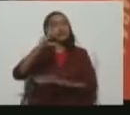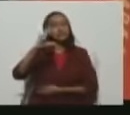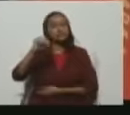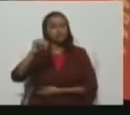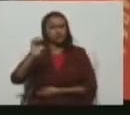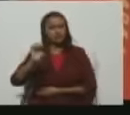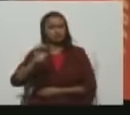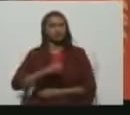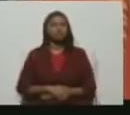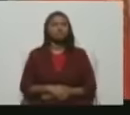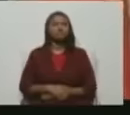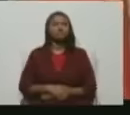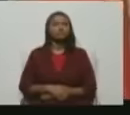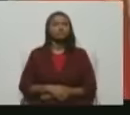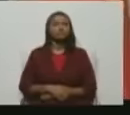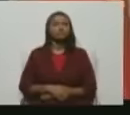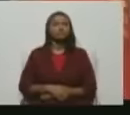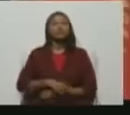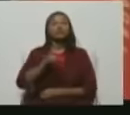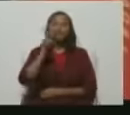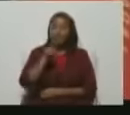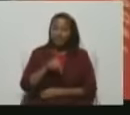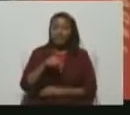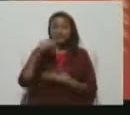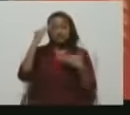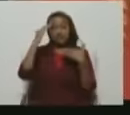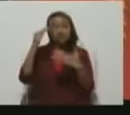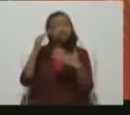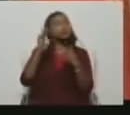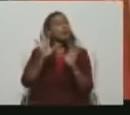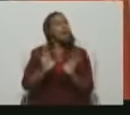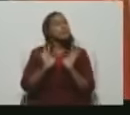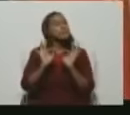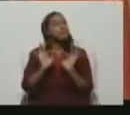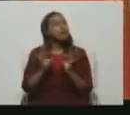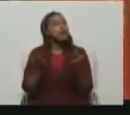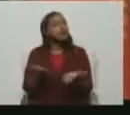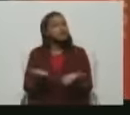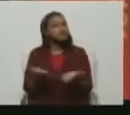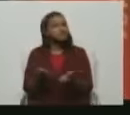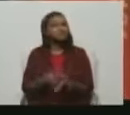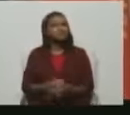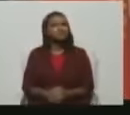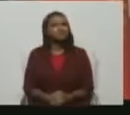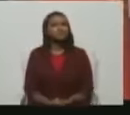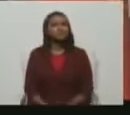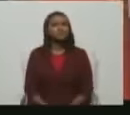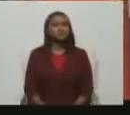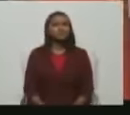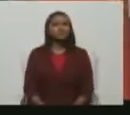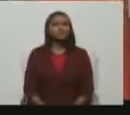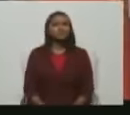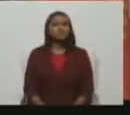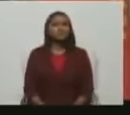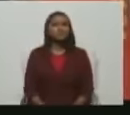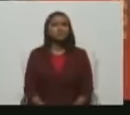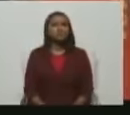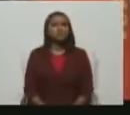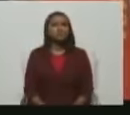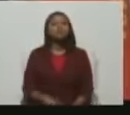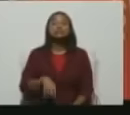Un saludo muy especial, ¿verdad?, a quien también está desplegado